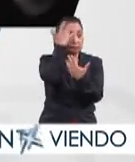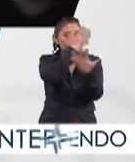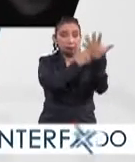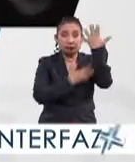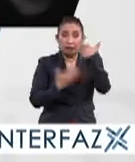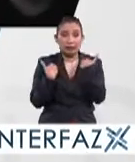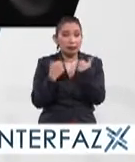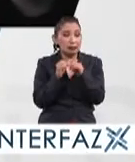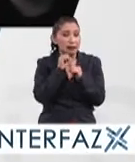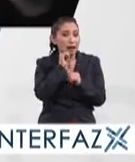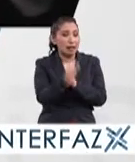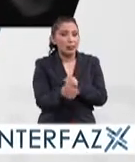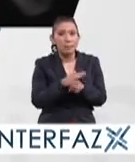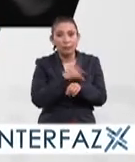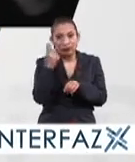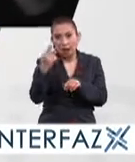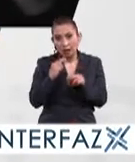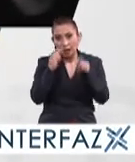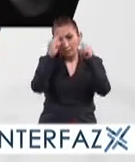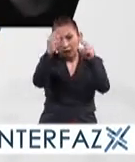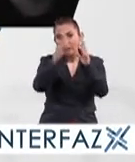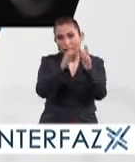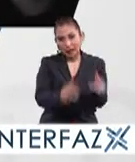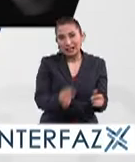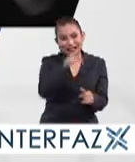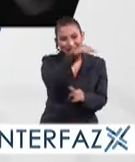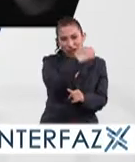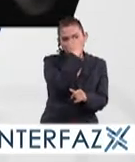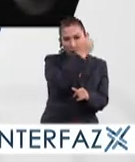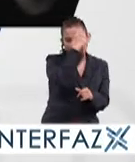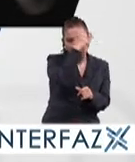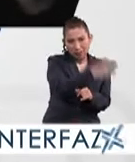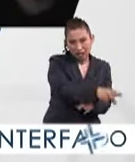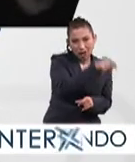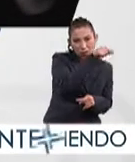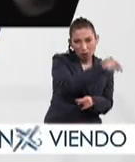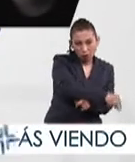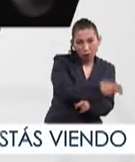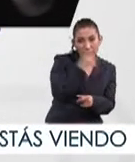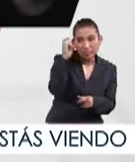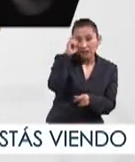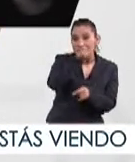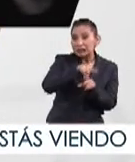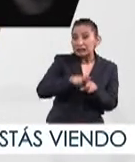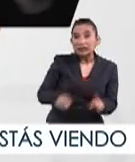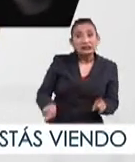porque independientemente del nivel de francés que traemos ya de la Escuela de México, es muy